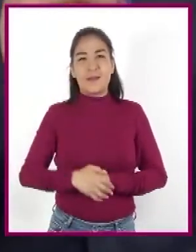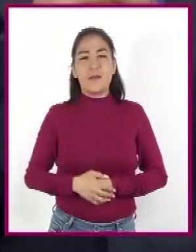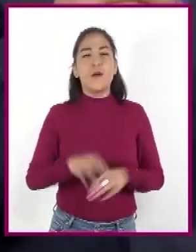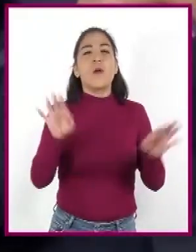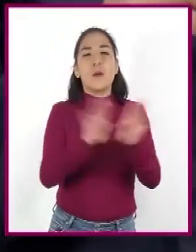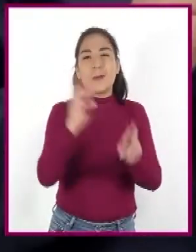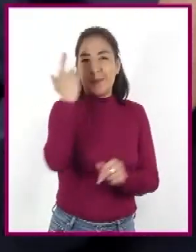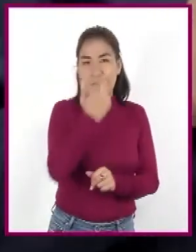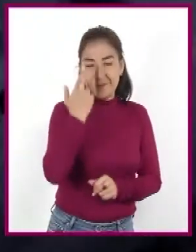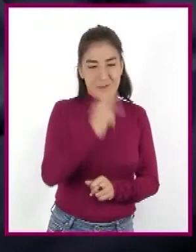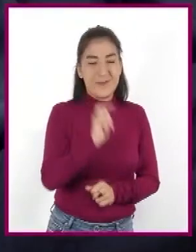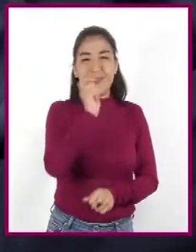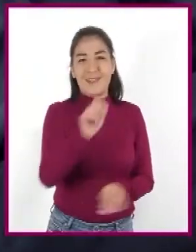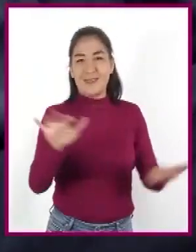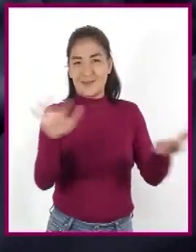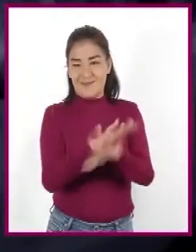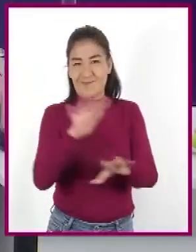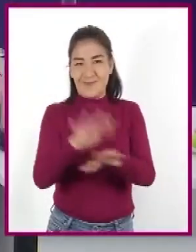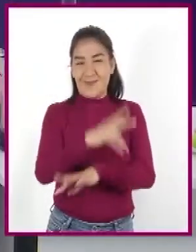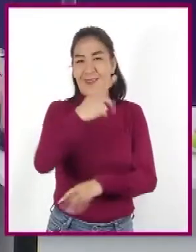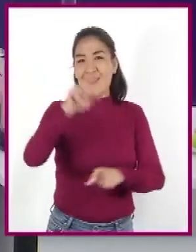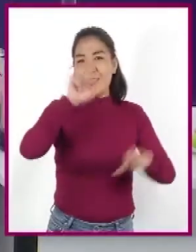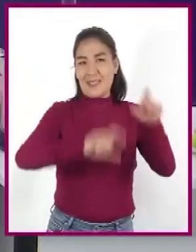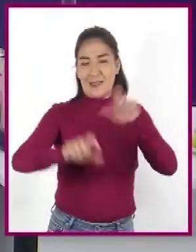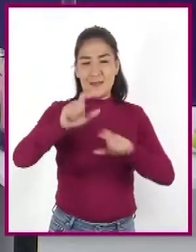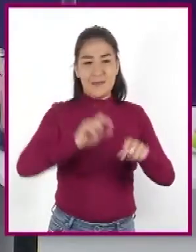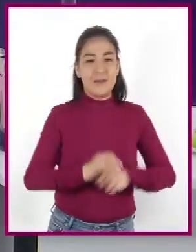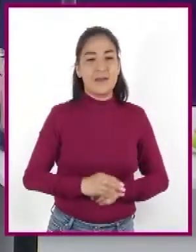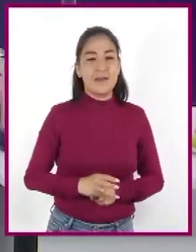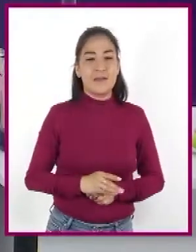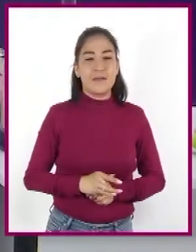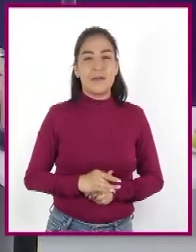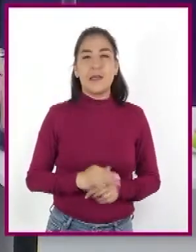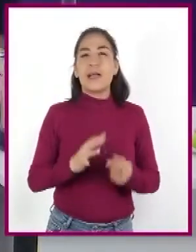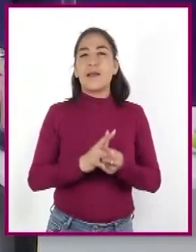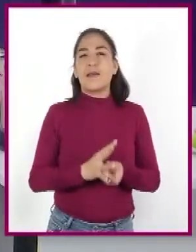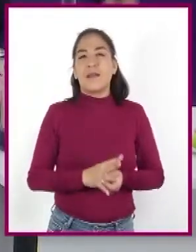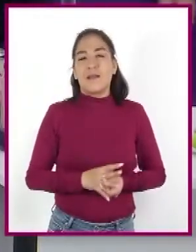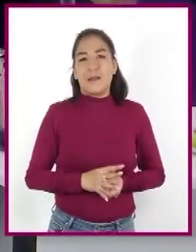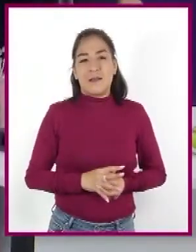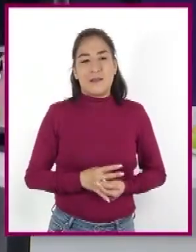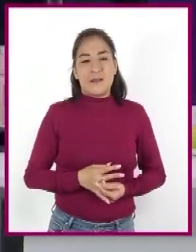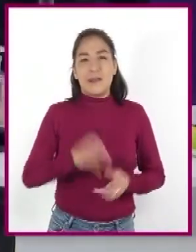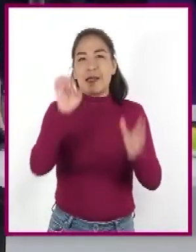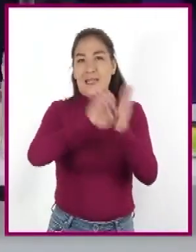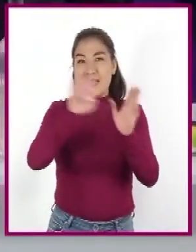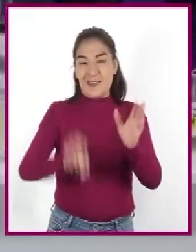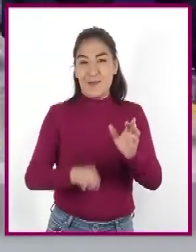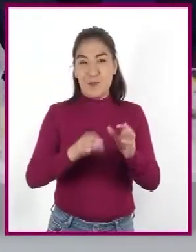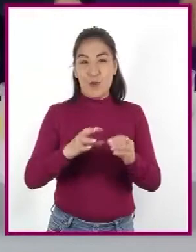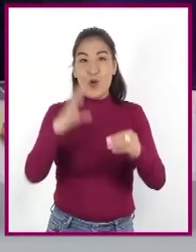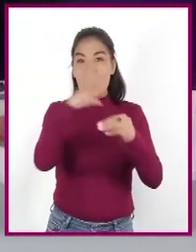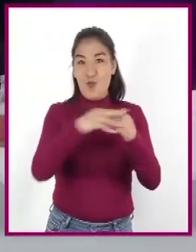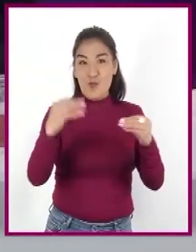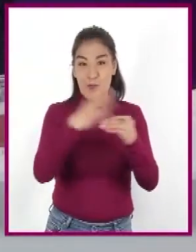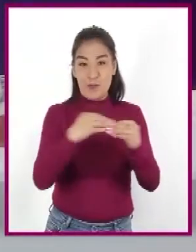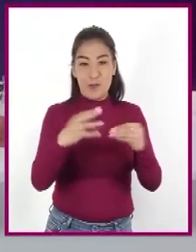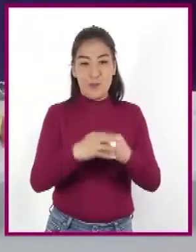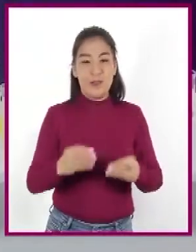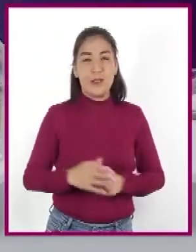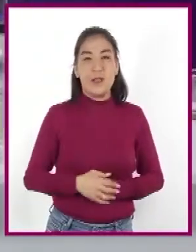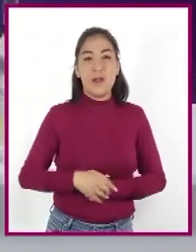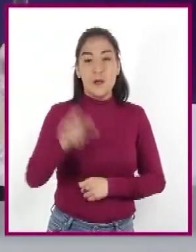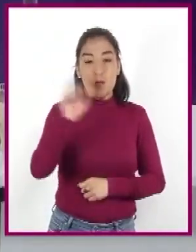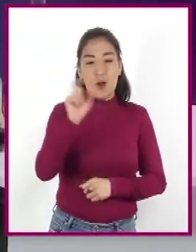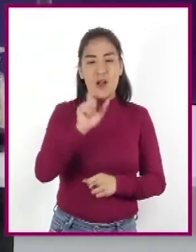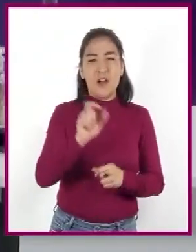Analicemos algunas de estas reacciones químicas. En el caso de la fruta, al madurar, ocurre una reacción